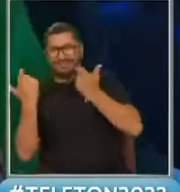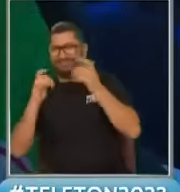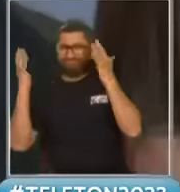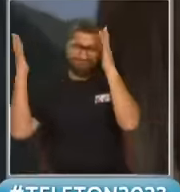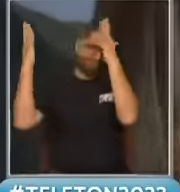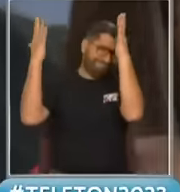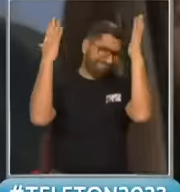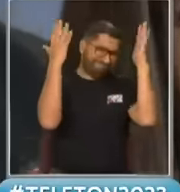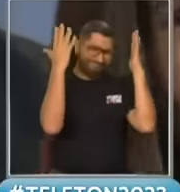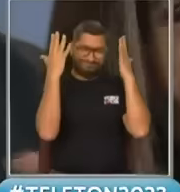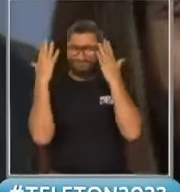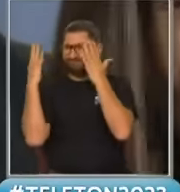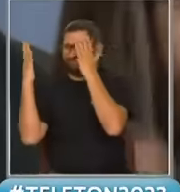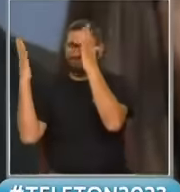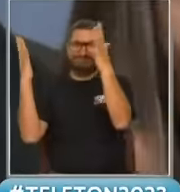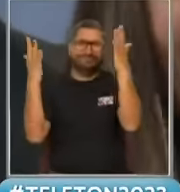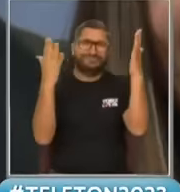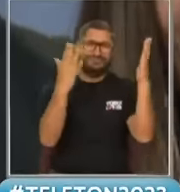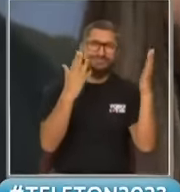Ay.